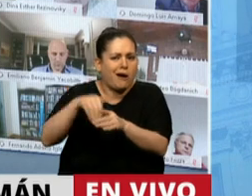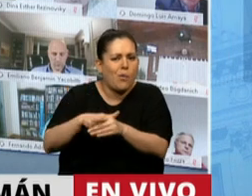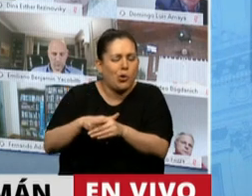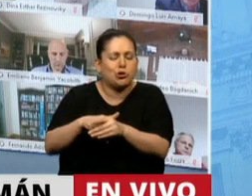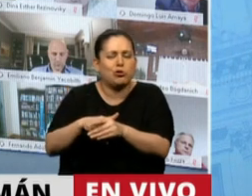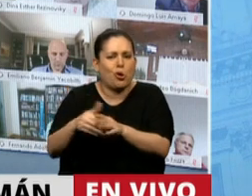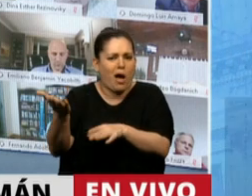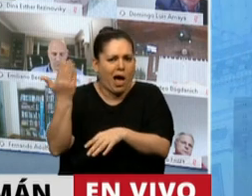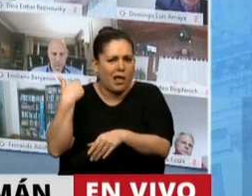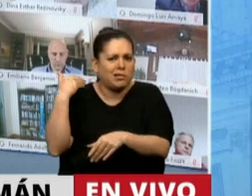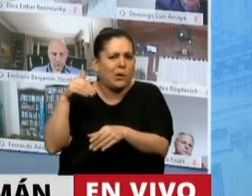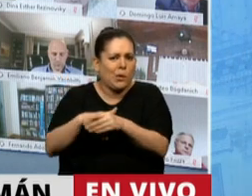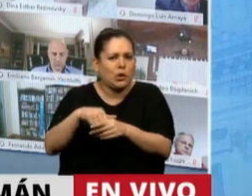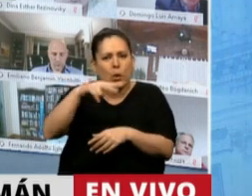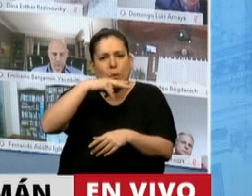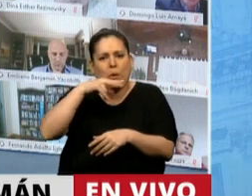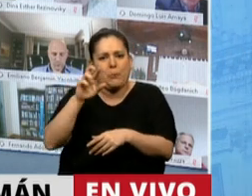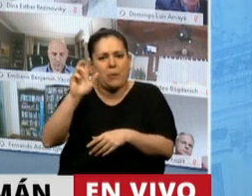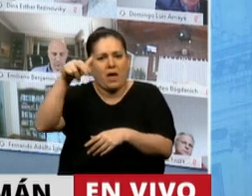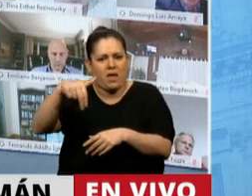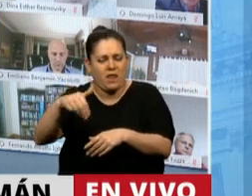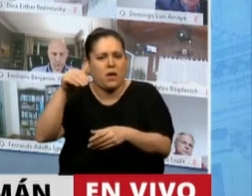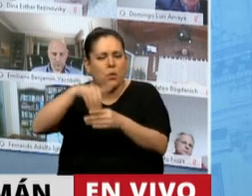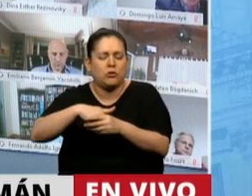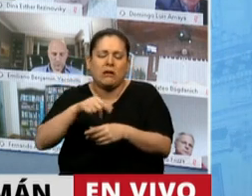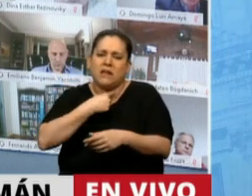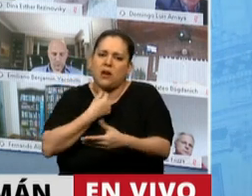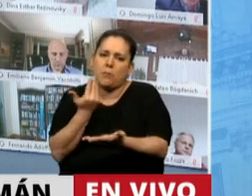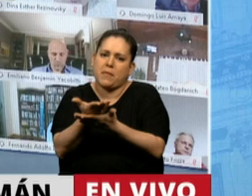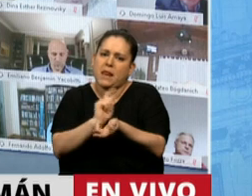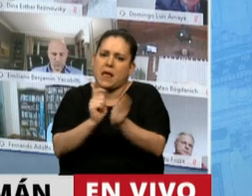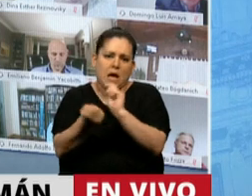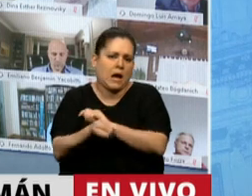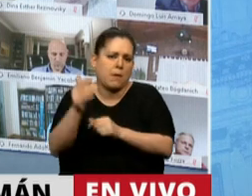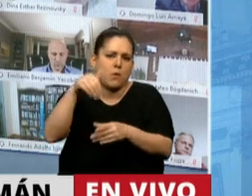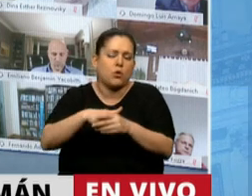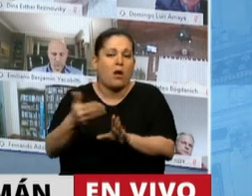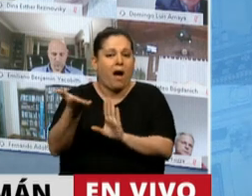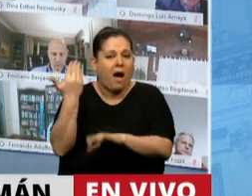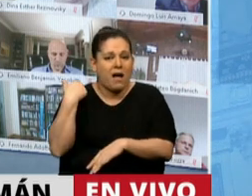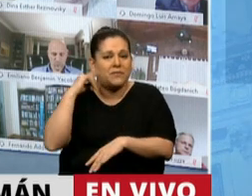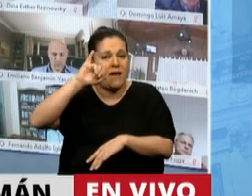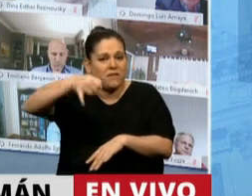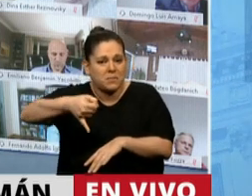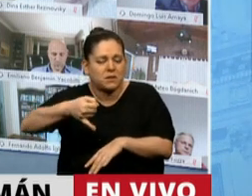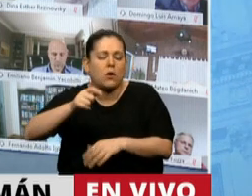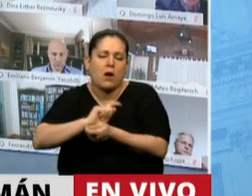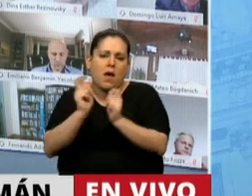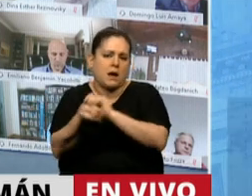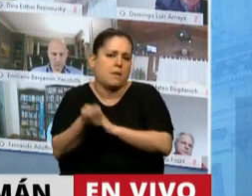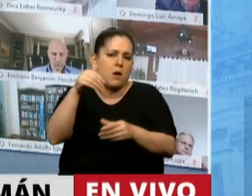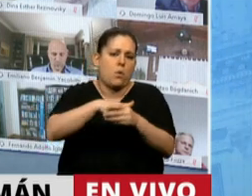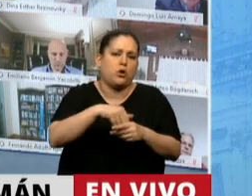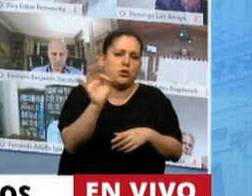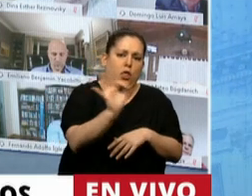manera por el bpn Así que yo quiero cambiar mi voto que también había sido afirmativo por la abstención